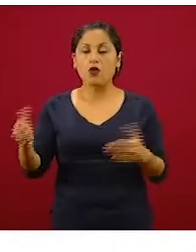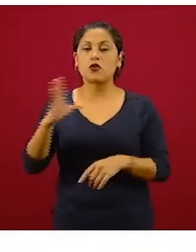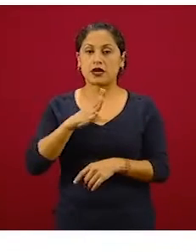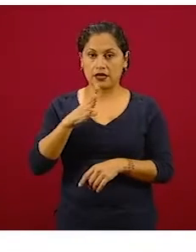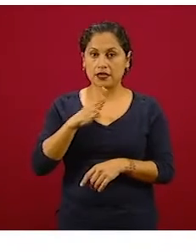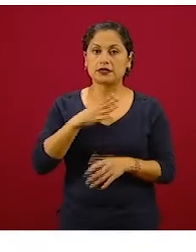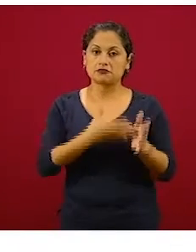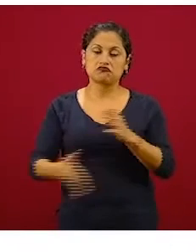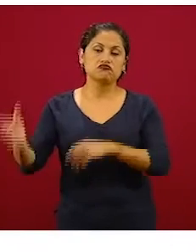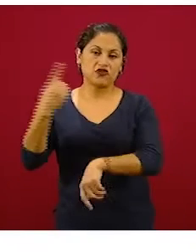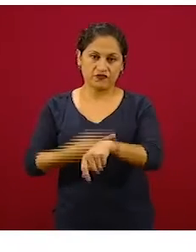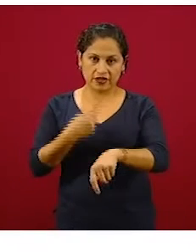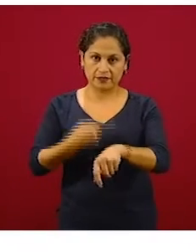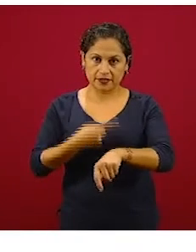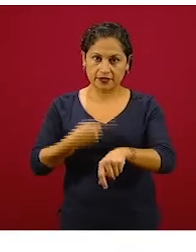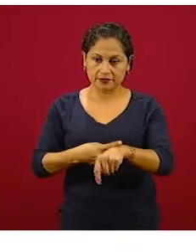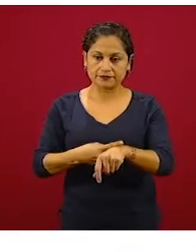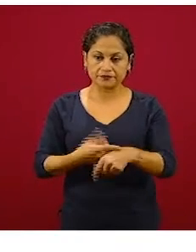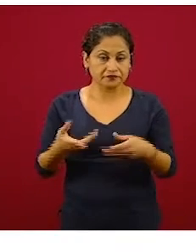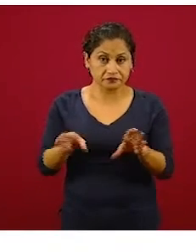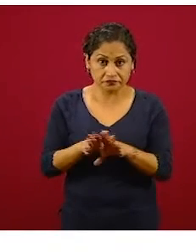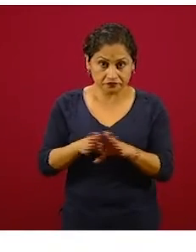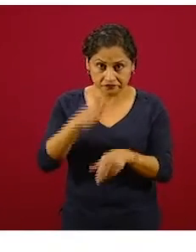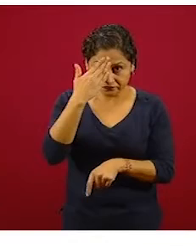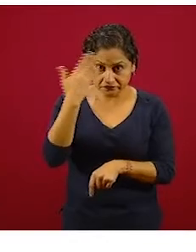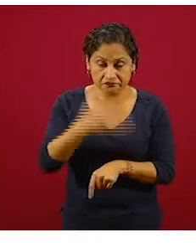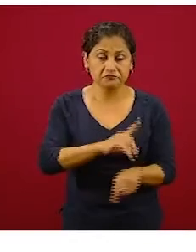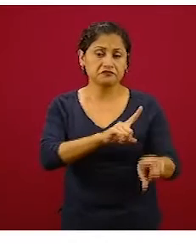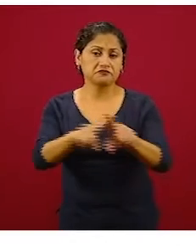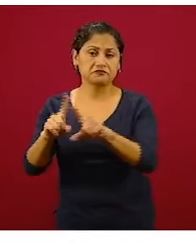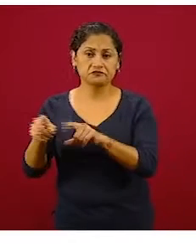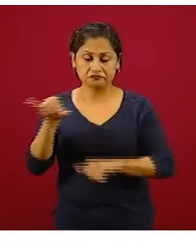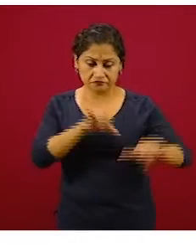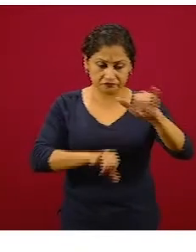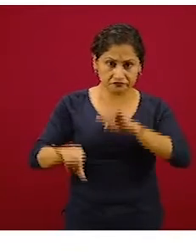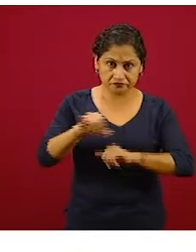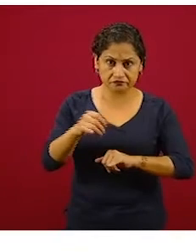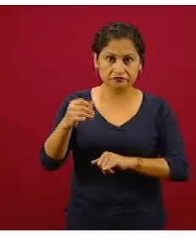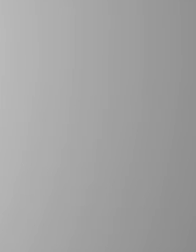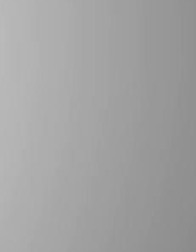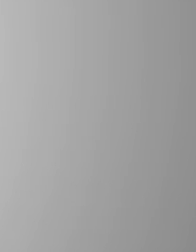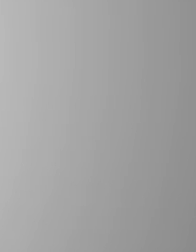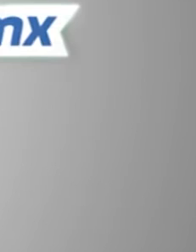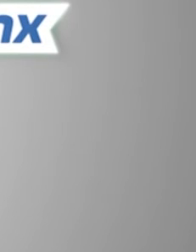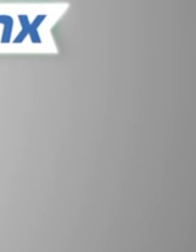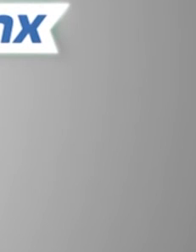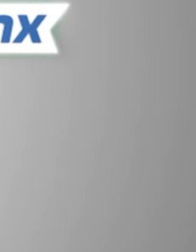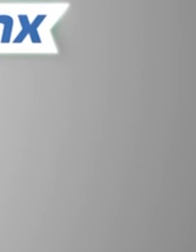semáforo de cada estado para que haya un regreso paulatino en sus actividades informó isaac pérez